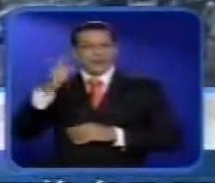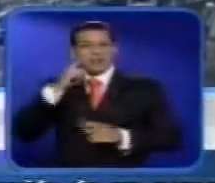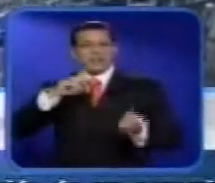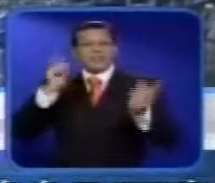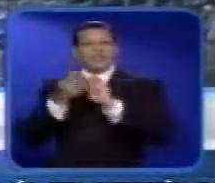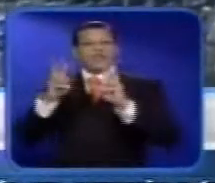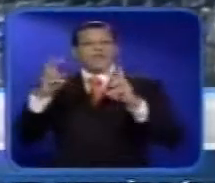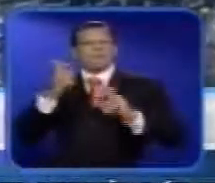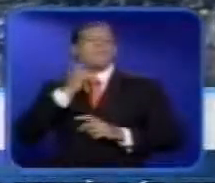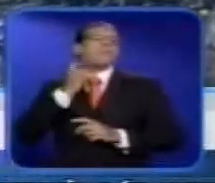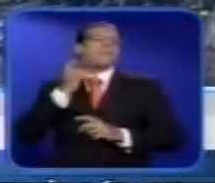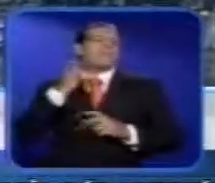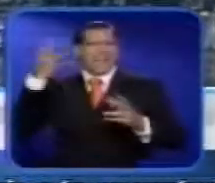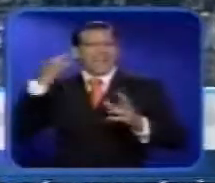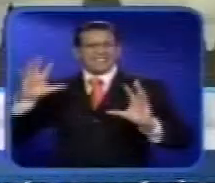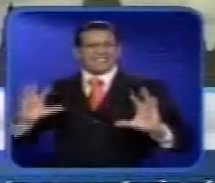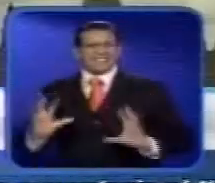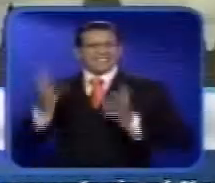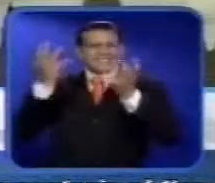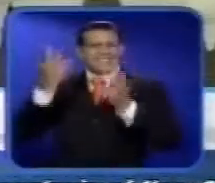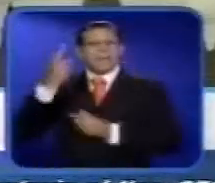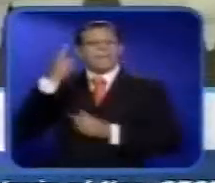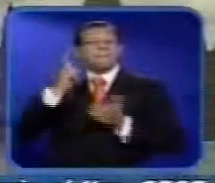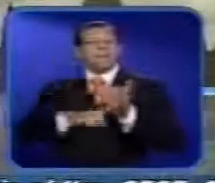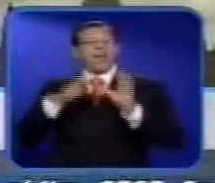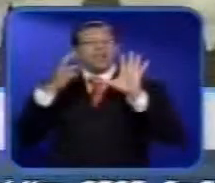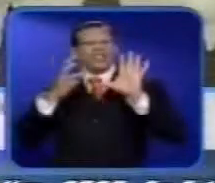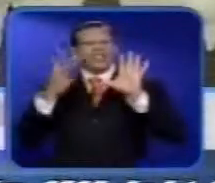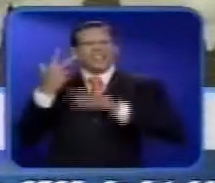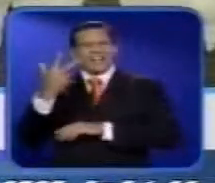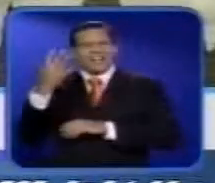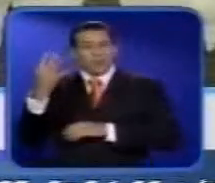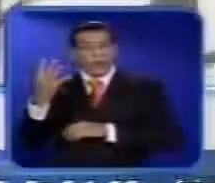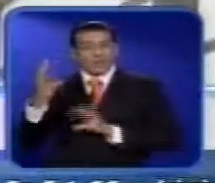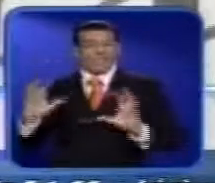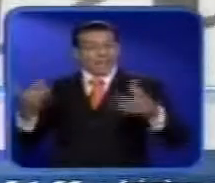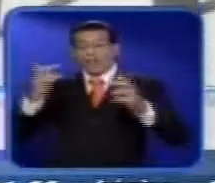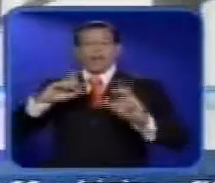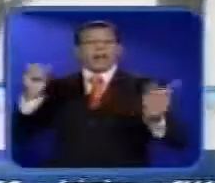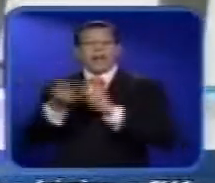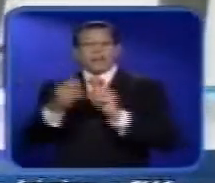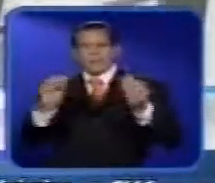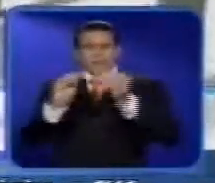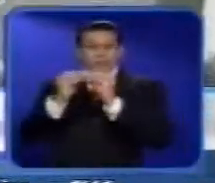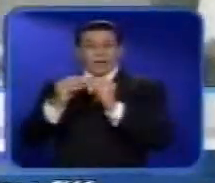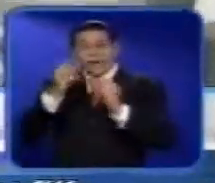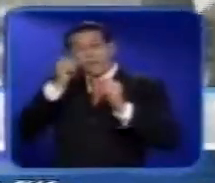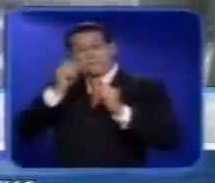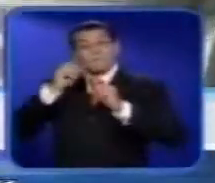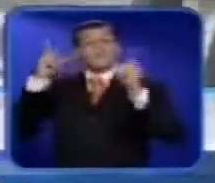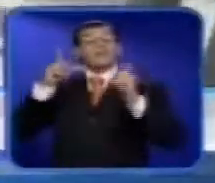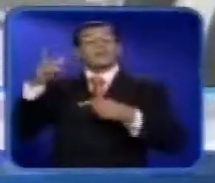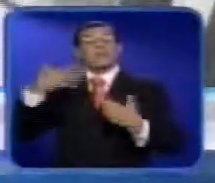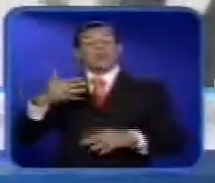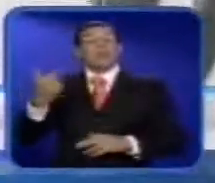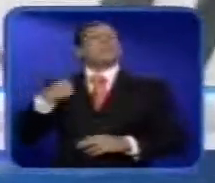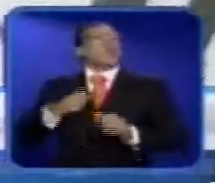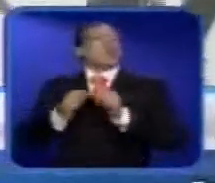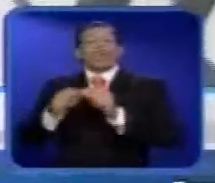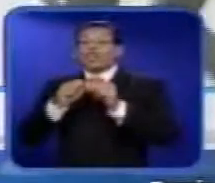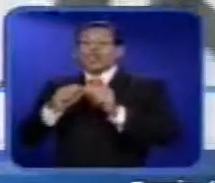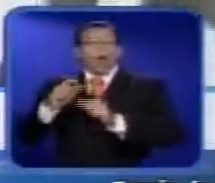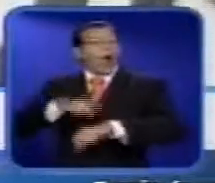viejo parlamento destruido con el gran incendio de 1834. Lo impresionante de todo es que aún continúa marcando las